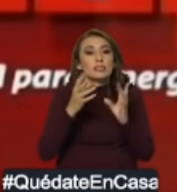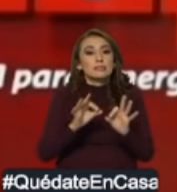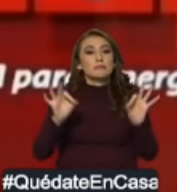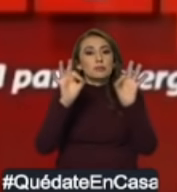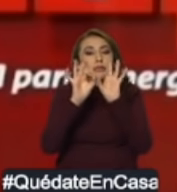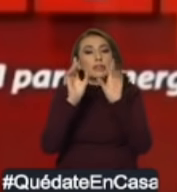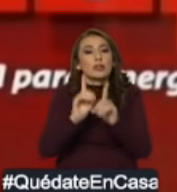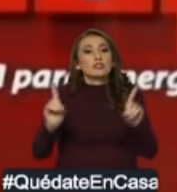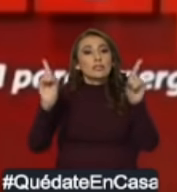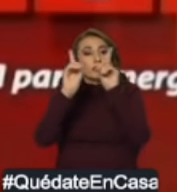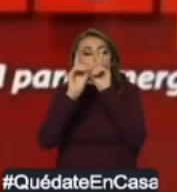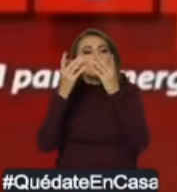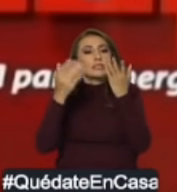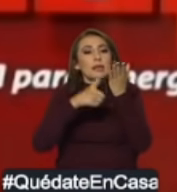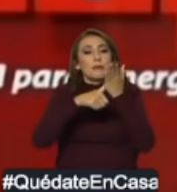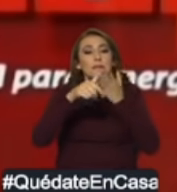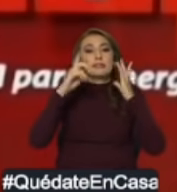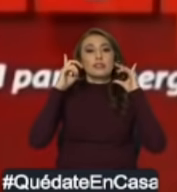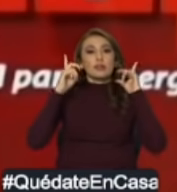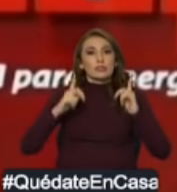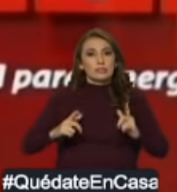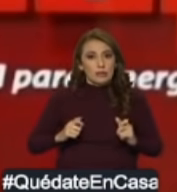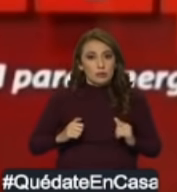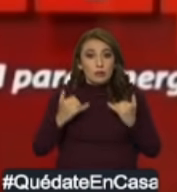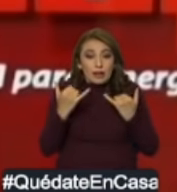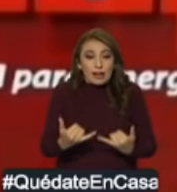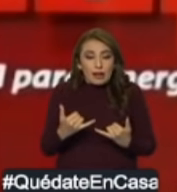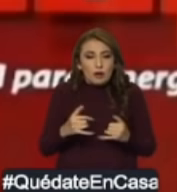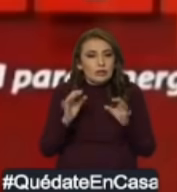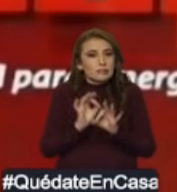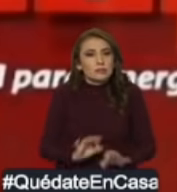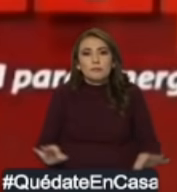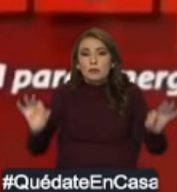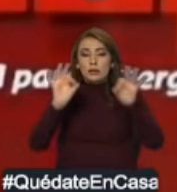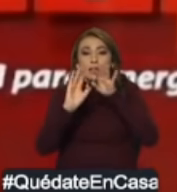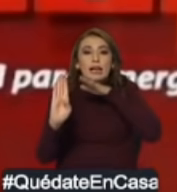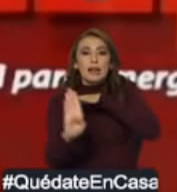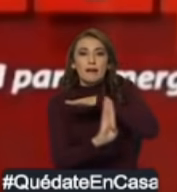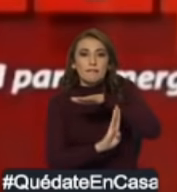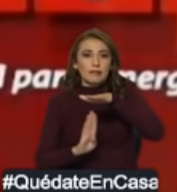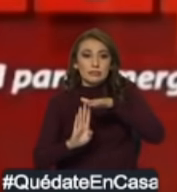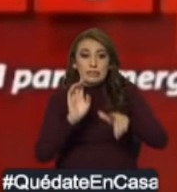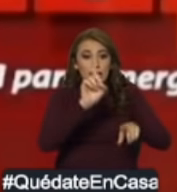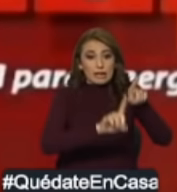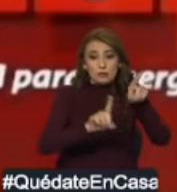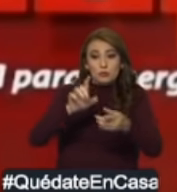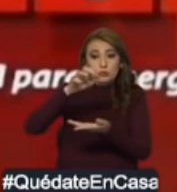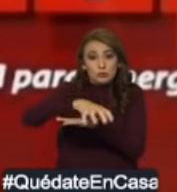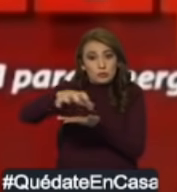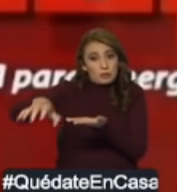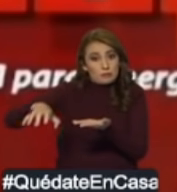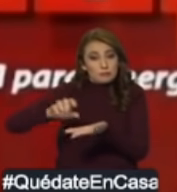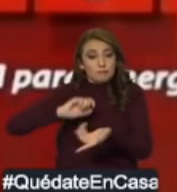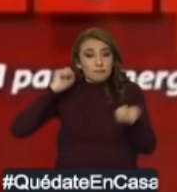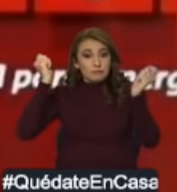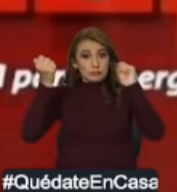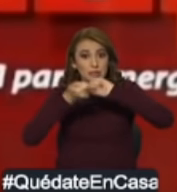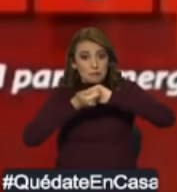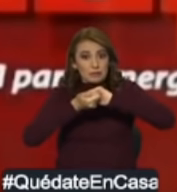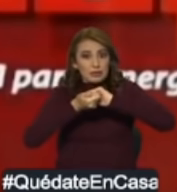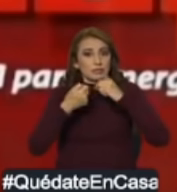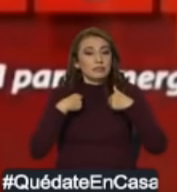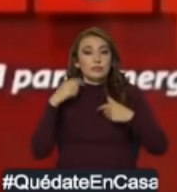son los de salud. Y en estos datos es evidente que algunos cantones no están en condiciones de un cambio hacia